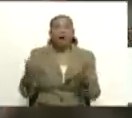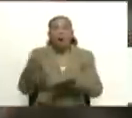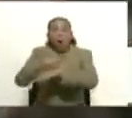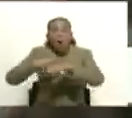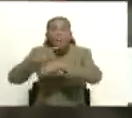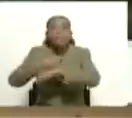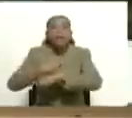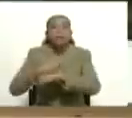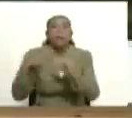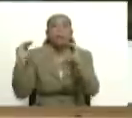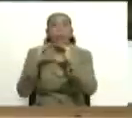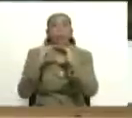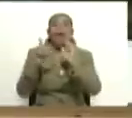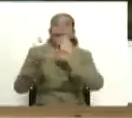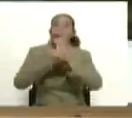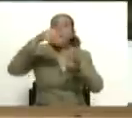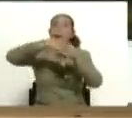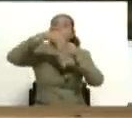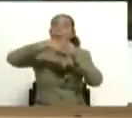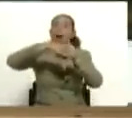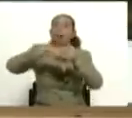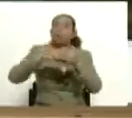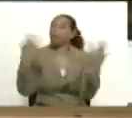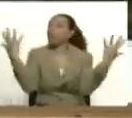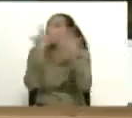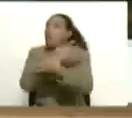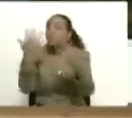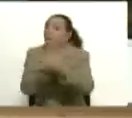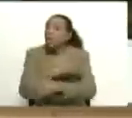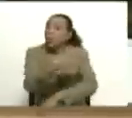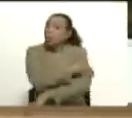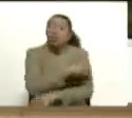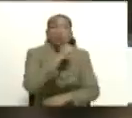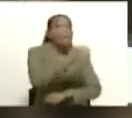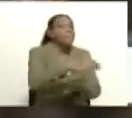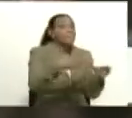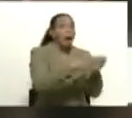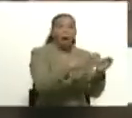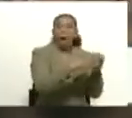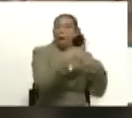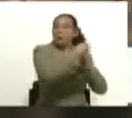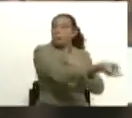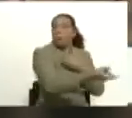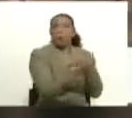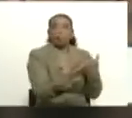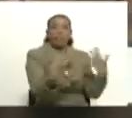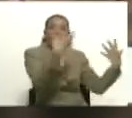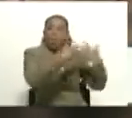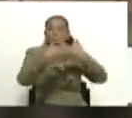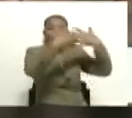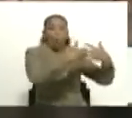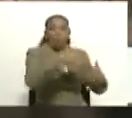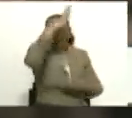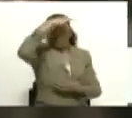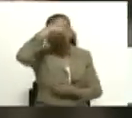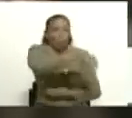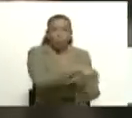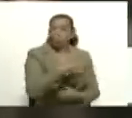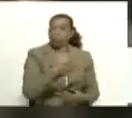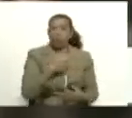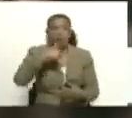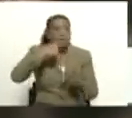país también por la vía del voto. No nos sigan confundiendo con los muchachos demandados de Trump y los demás